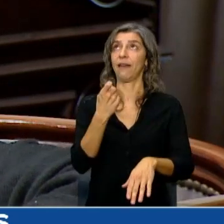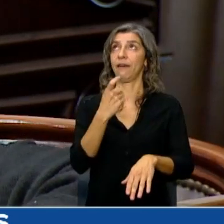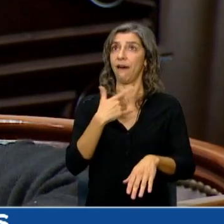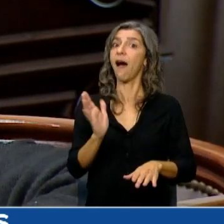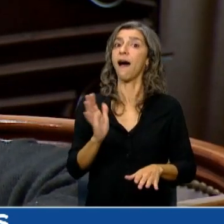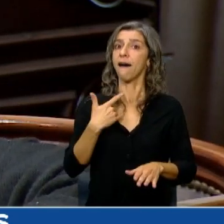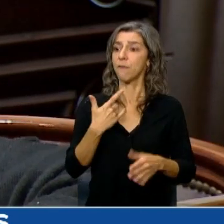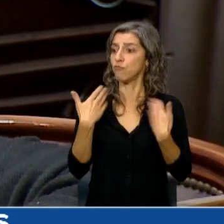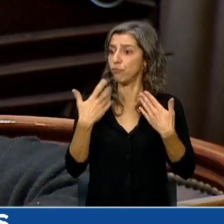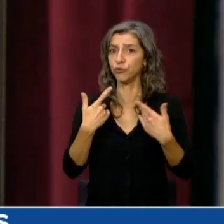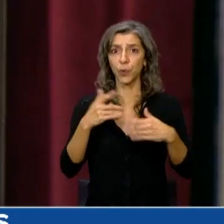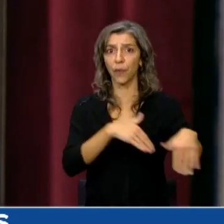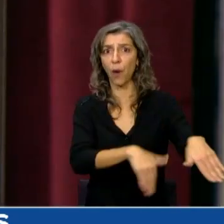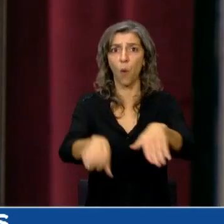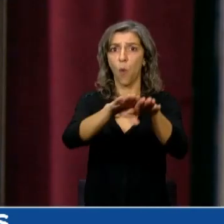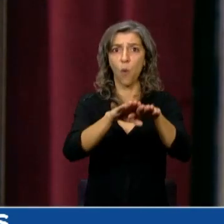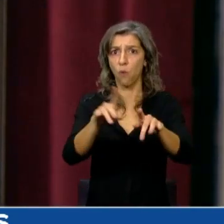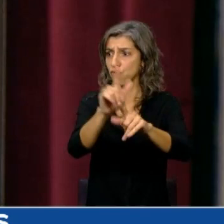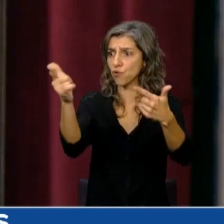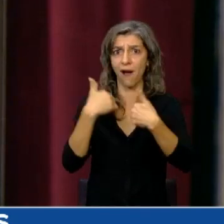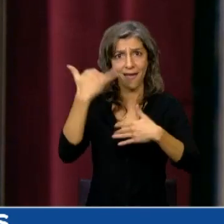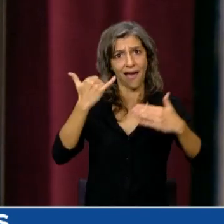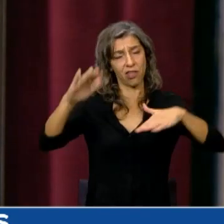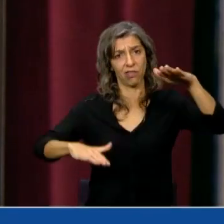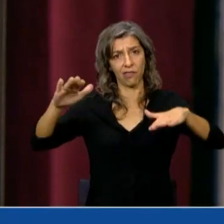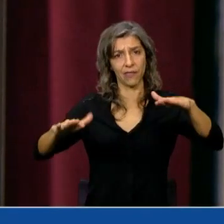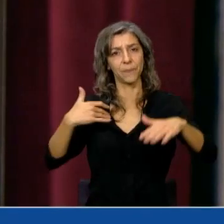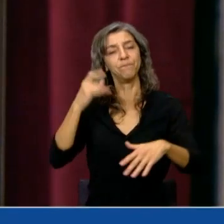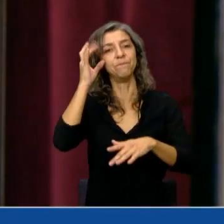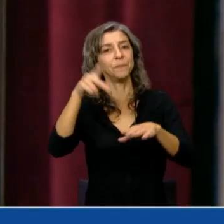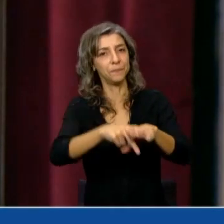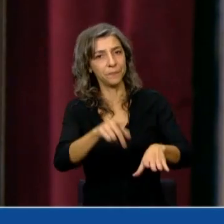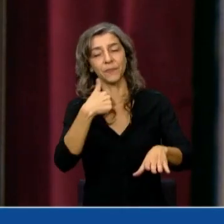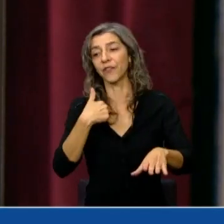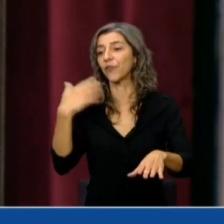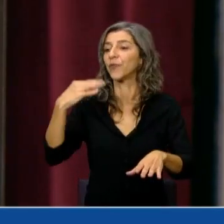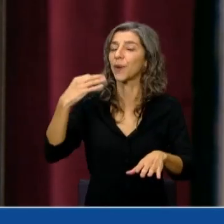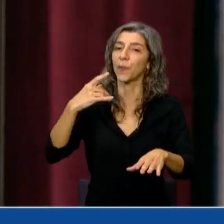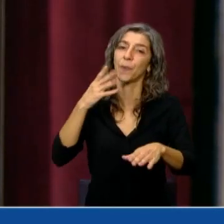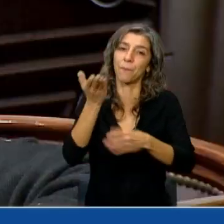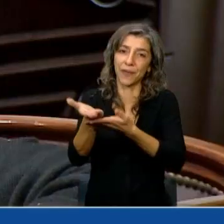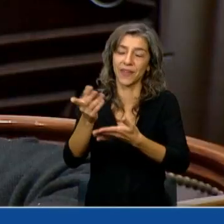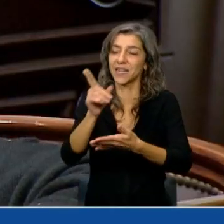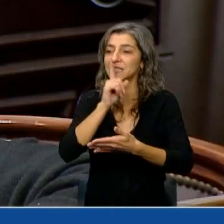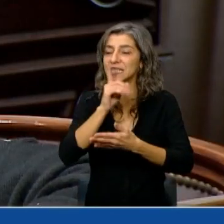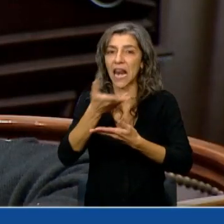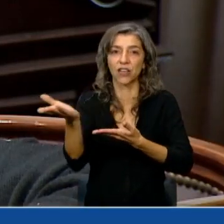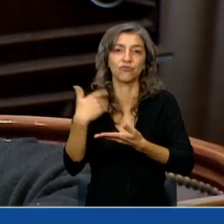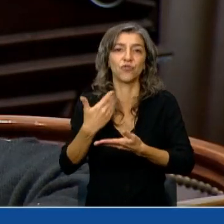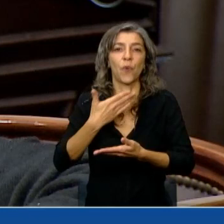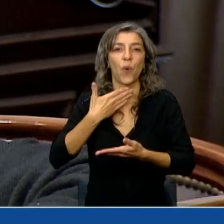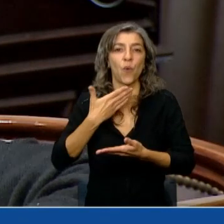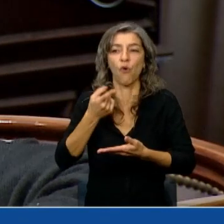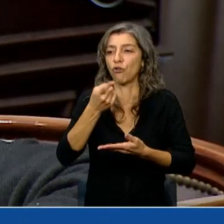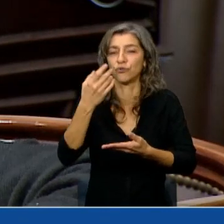igual. Disculpe, diputada, les voy a pedir que hagan un poquito de silencio si la diputada no tiene que elevar la voz. No hay problema, igual la voy a elevar porque no